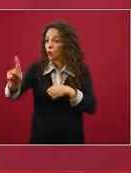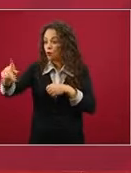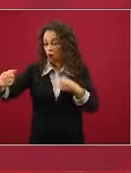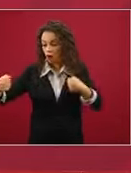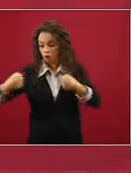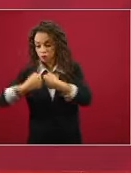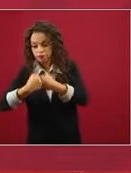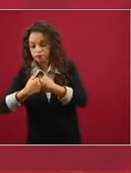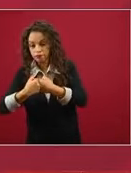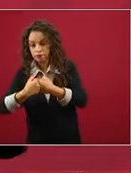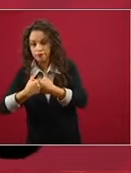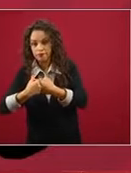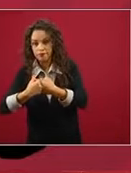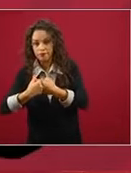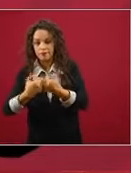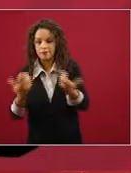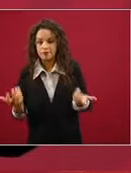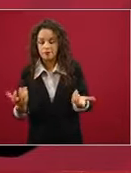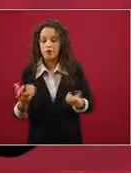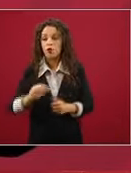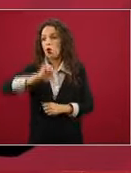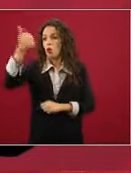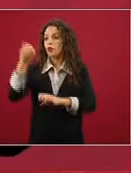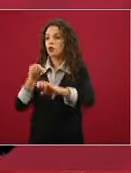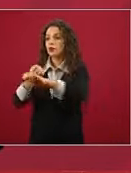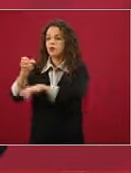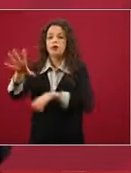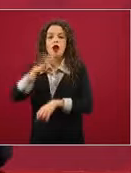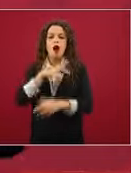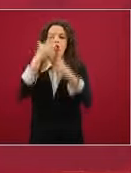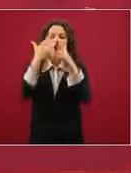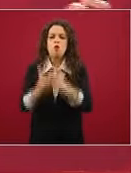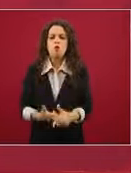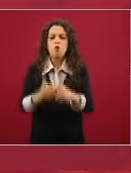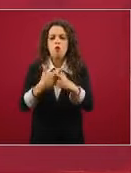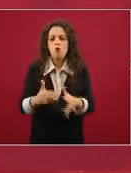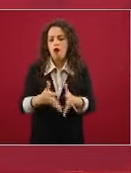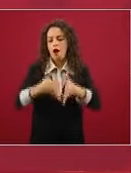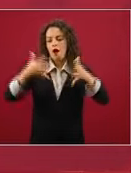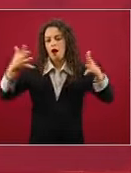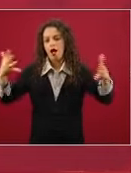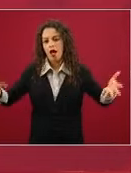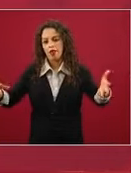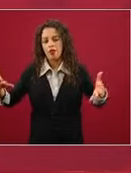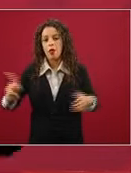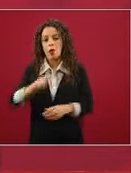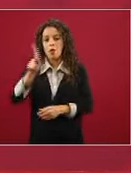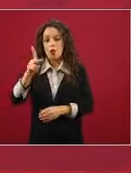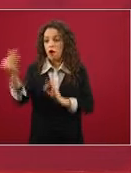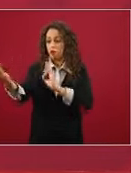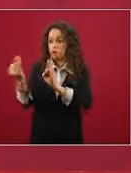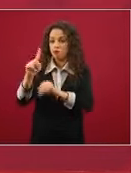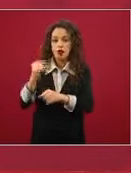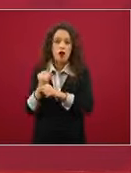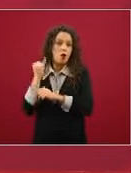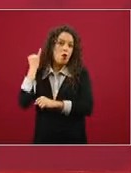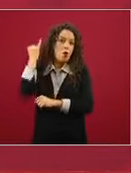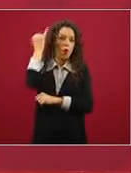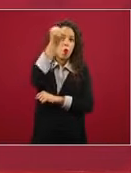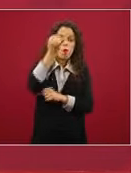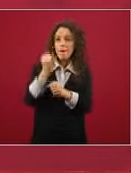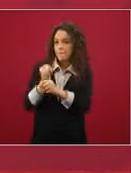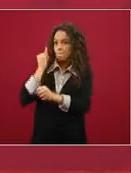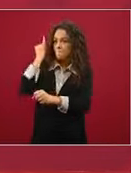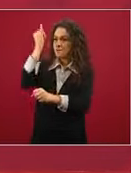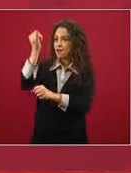a un estado que es muy amplio en su territorio y tiene poblaciones muy distantes. También está